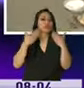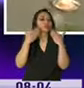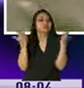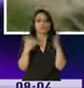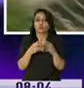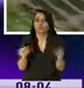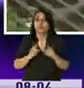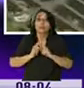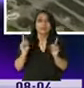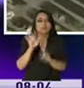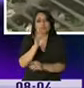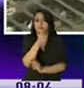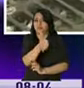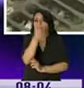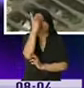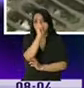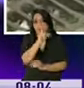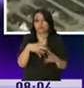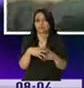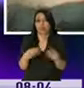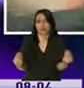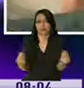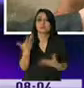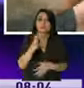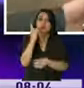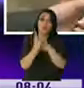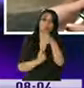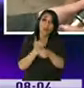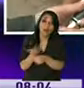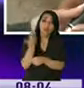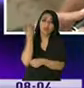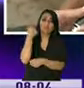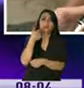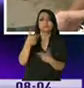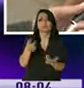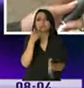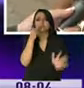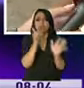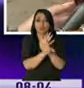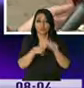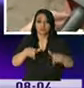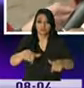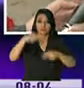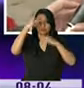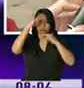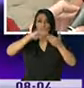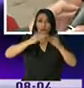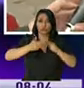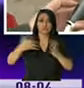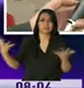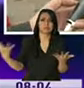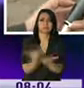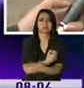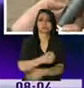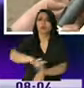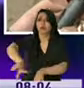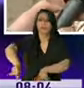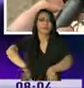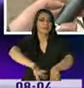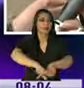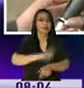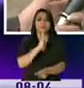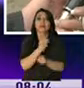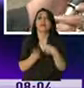cuál. Pero de esto, desde hace un año que hemos denunciado en este, el primer noticiero de la comunidad, se han robado todo. Sí, se han robado todo, entonces hay que